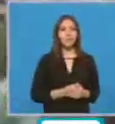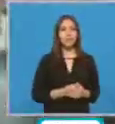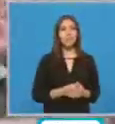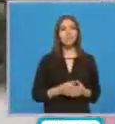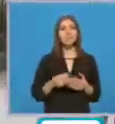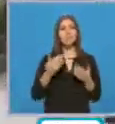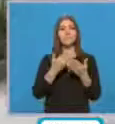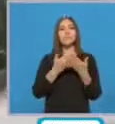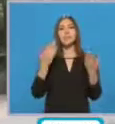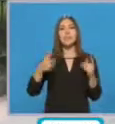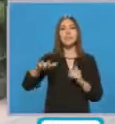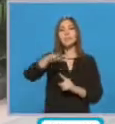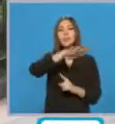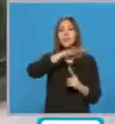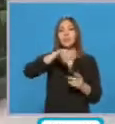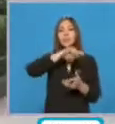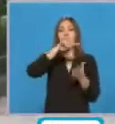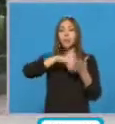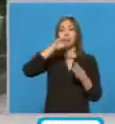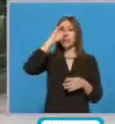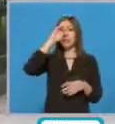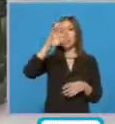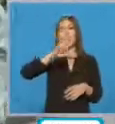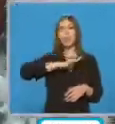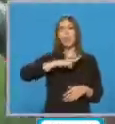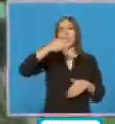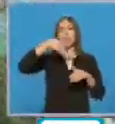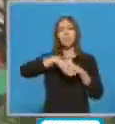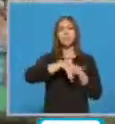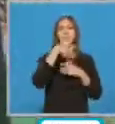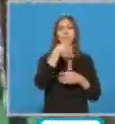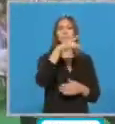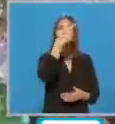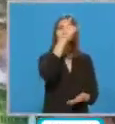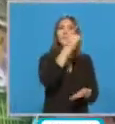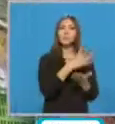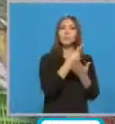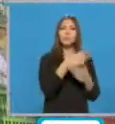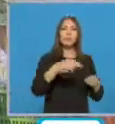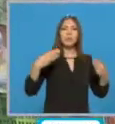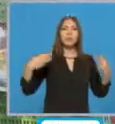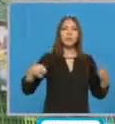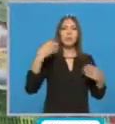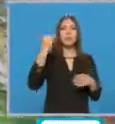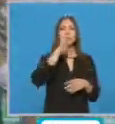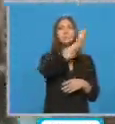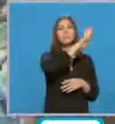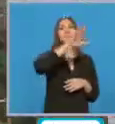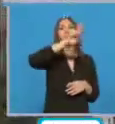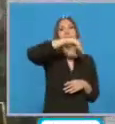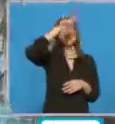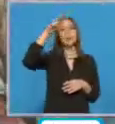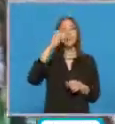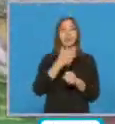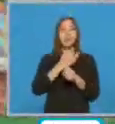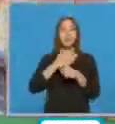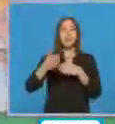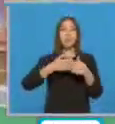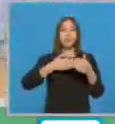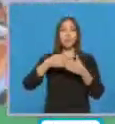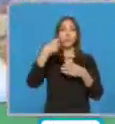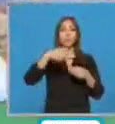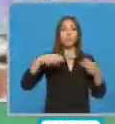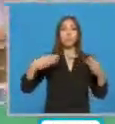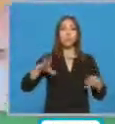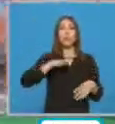Alberto, barrio que se respeten, tiene su mercado público y es más con murales, porque ahora la moda de los mercados públicos